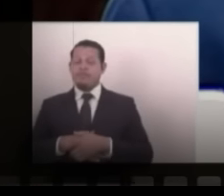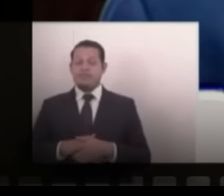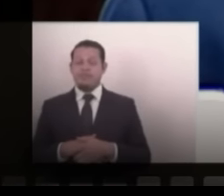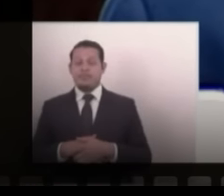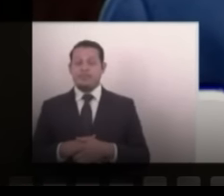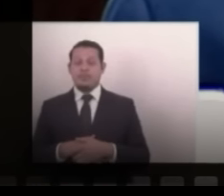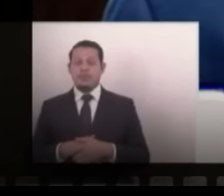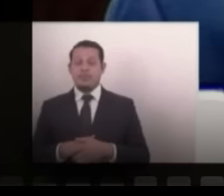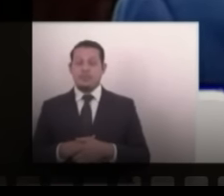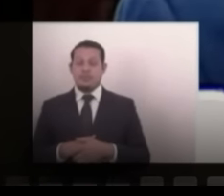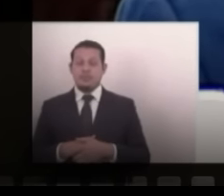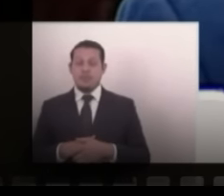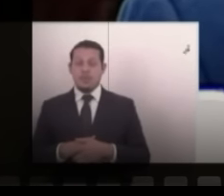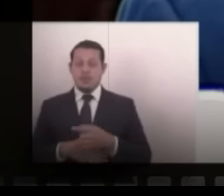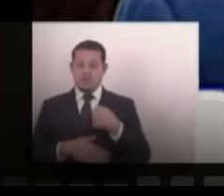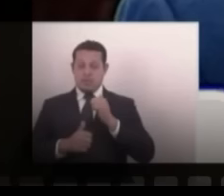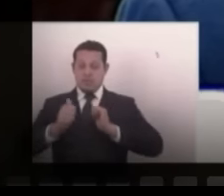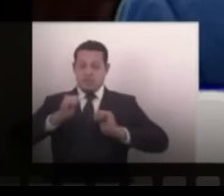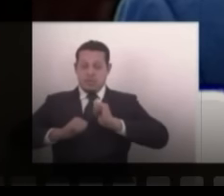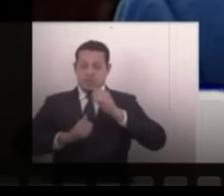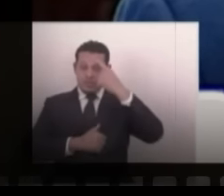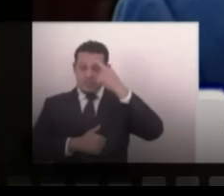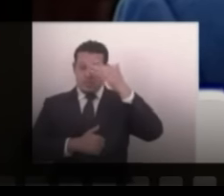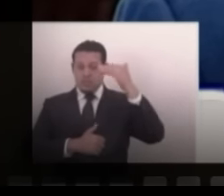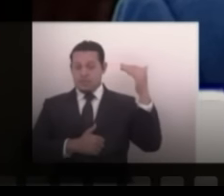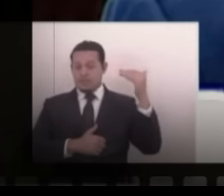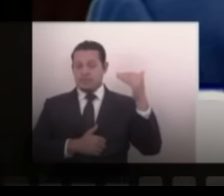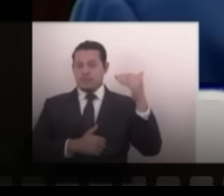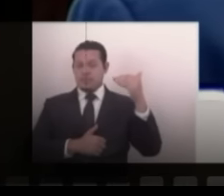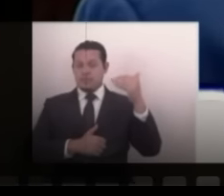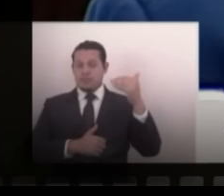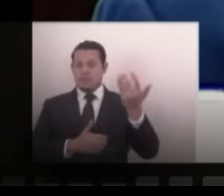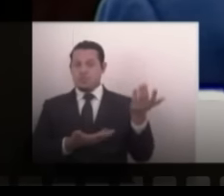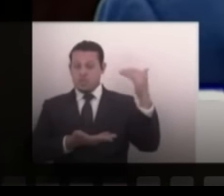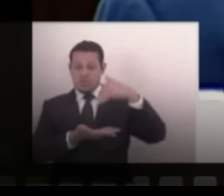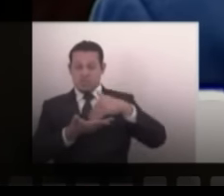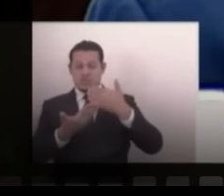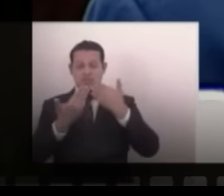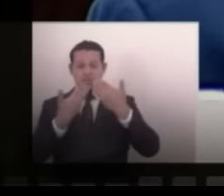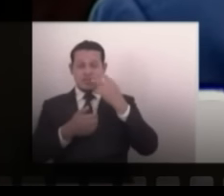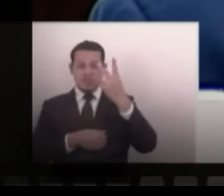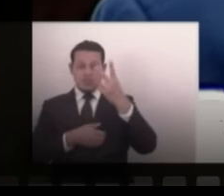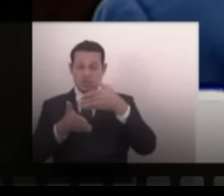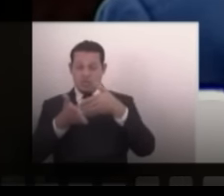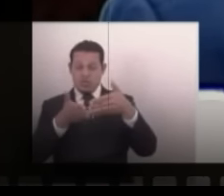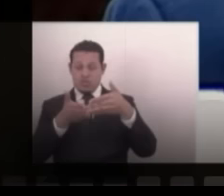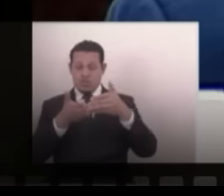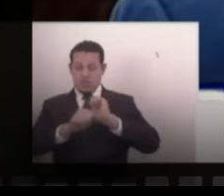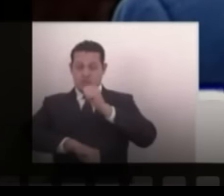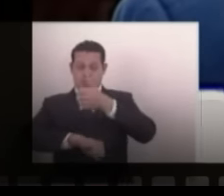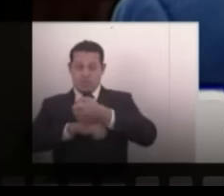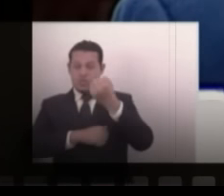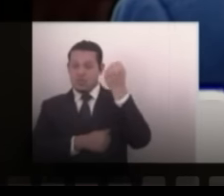es en mi actuar político lo he Regido con dos principios